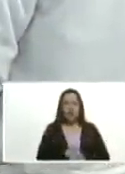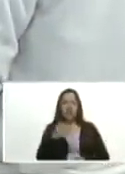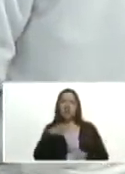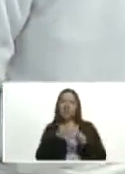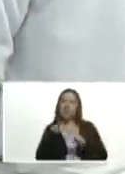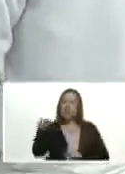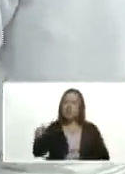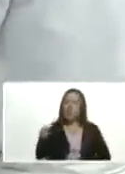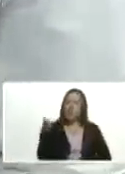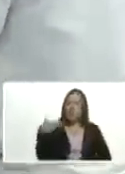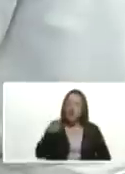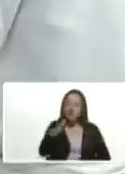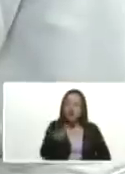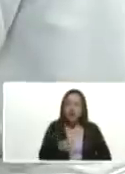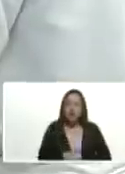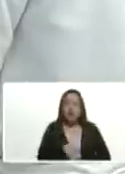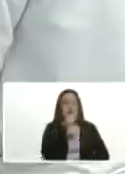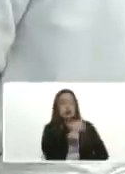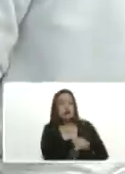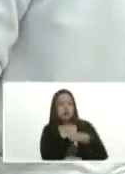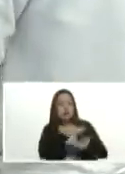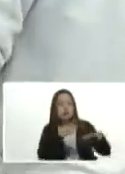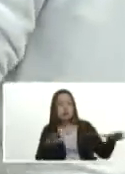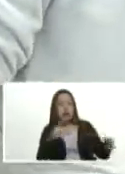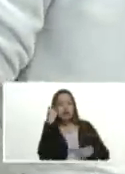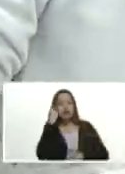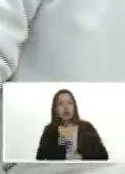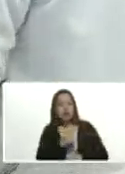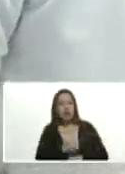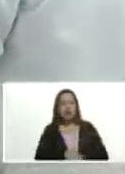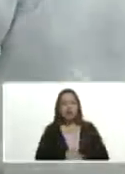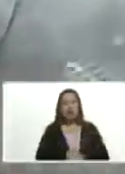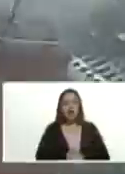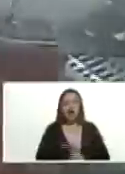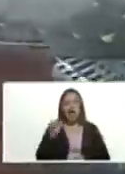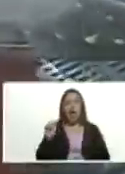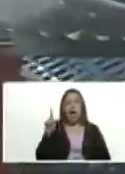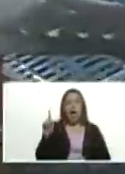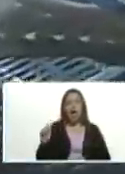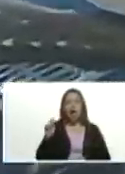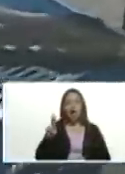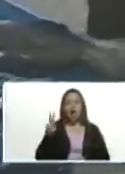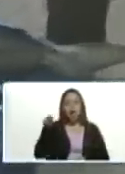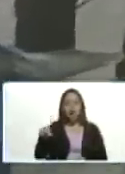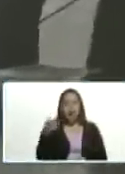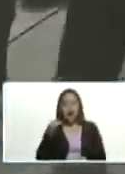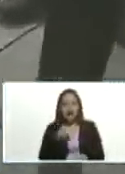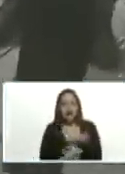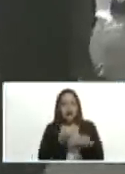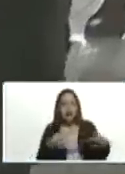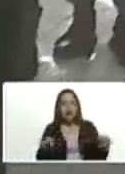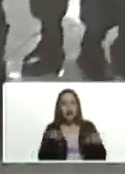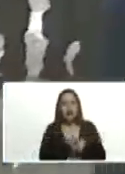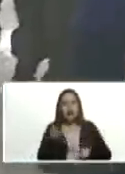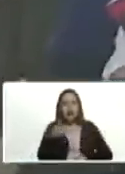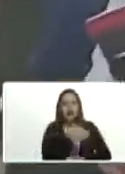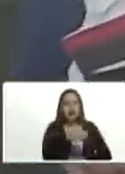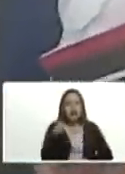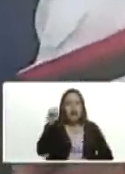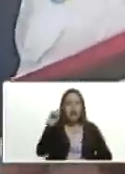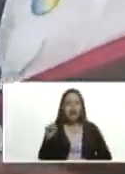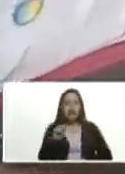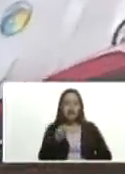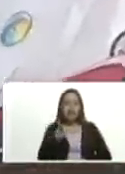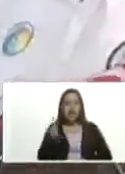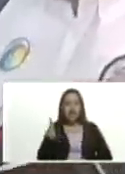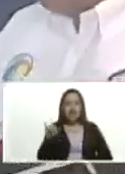de las costas de su estado Sucre. Tremendo atún. El atún es una de nuestras grandes virtudes, presidente, junto con la sardina. Y el estado Sucre se destaca